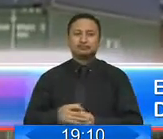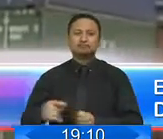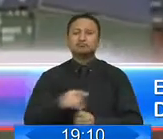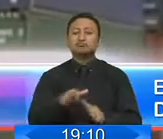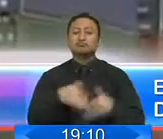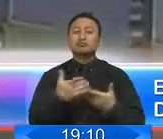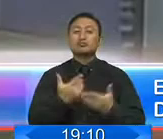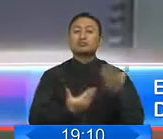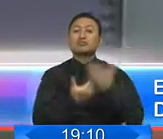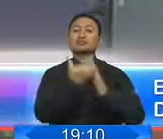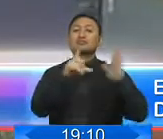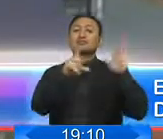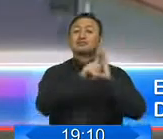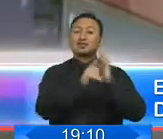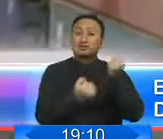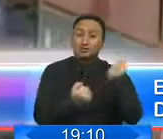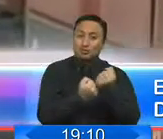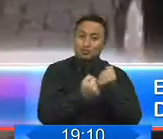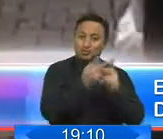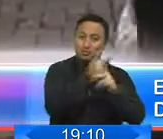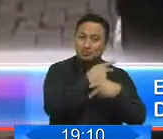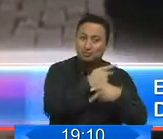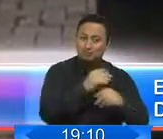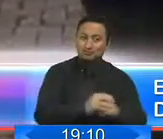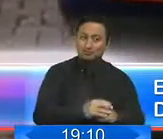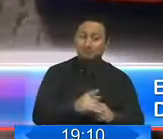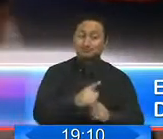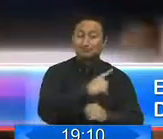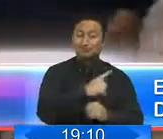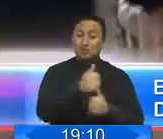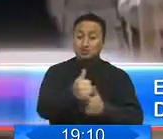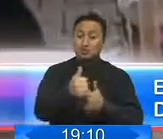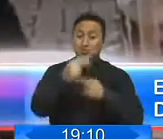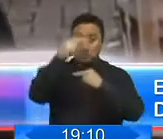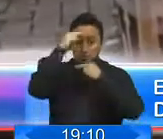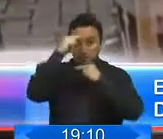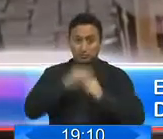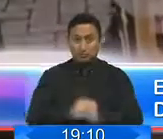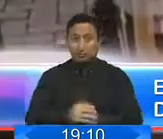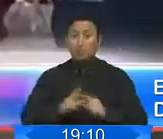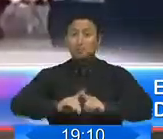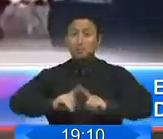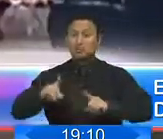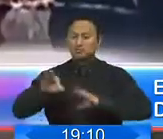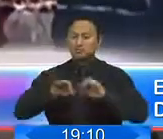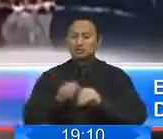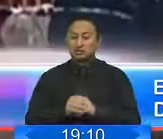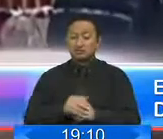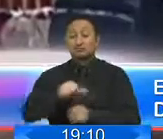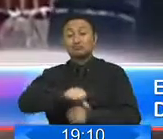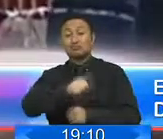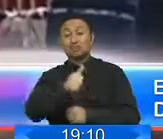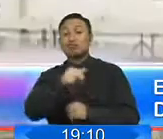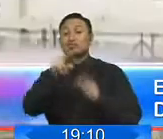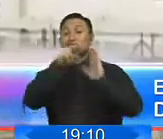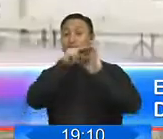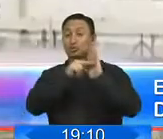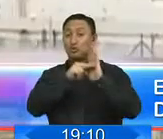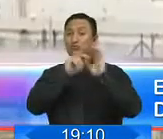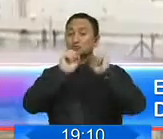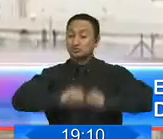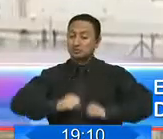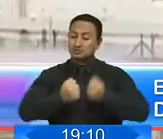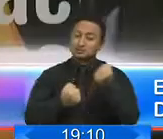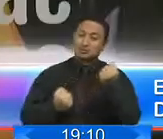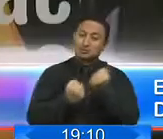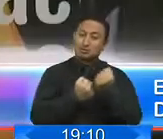Ley de Fomento Productivo. Para Legarda es una buena noticia, pero dice, hay más medidas que se deben adoptar para empujar al